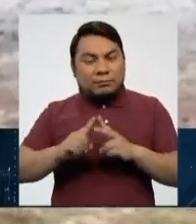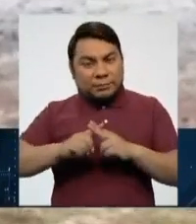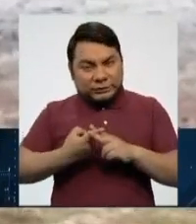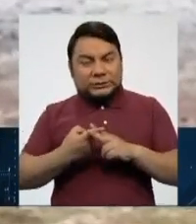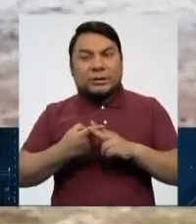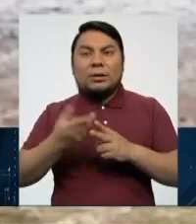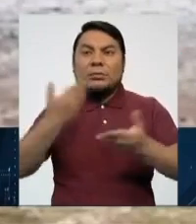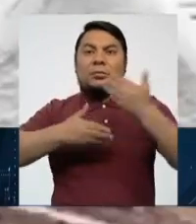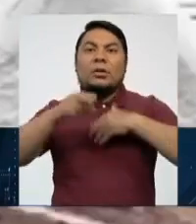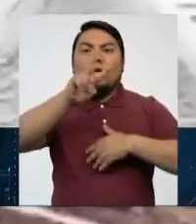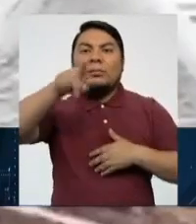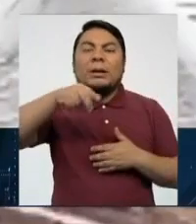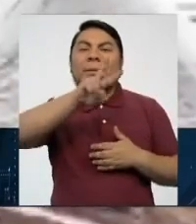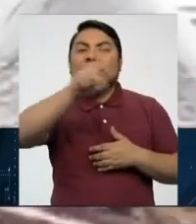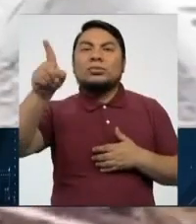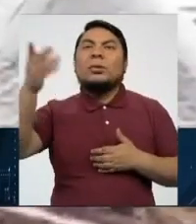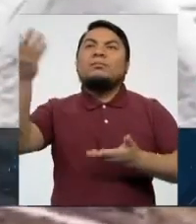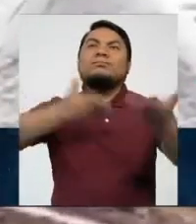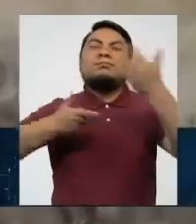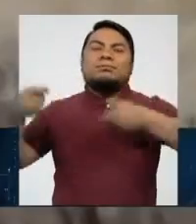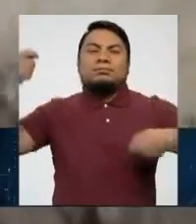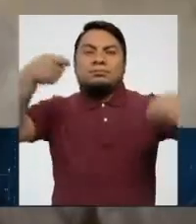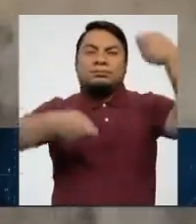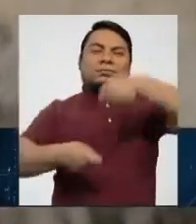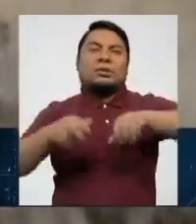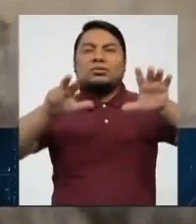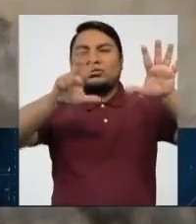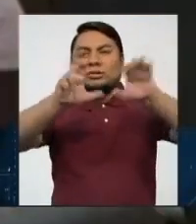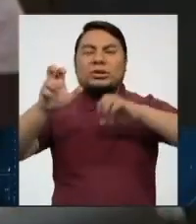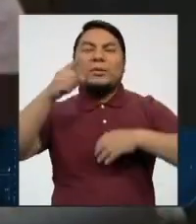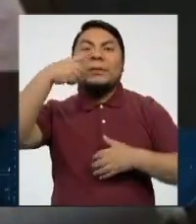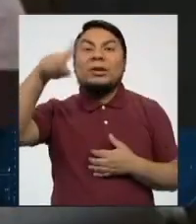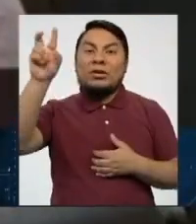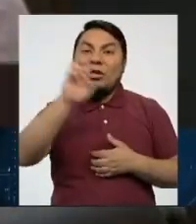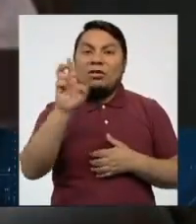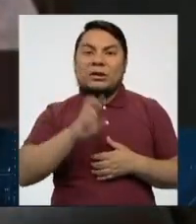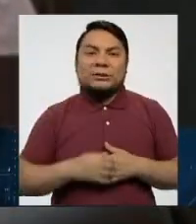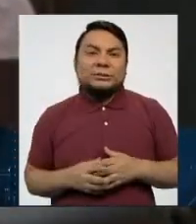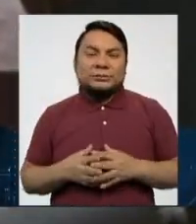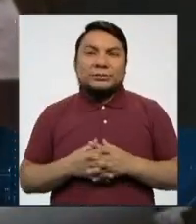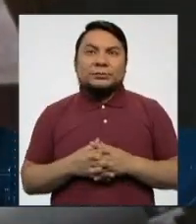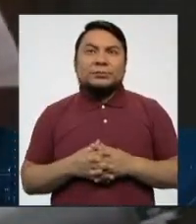comercial en el 2021 tras una inversión que bordaría los $800 millones.